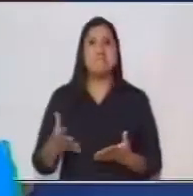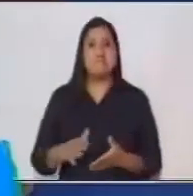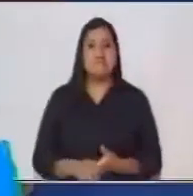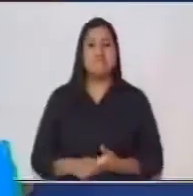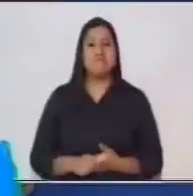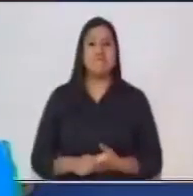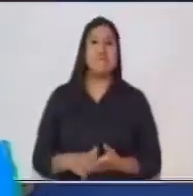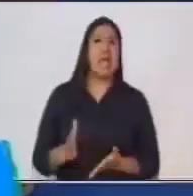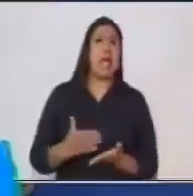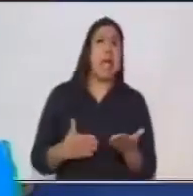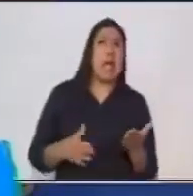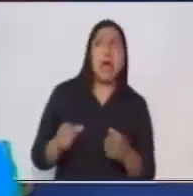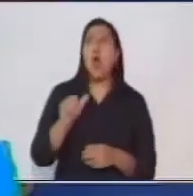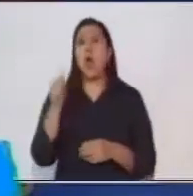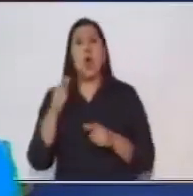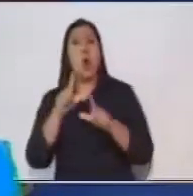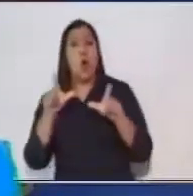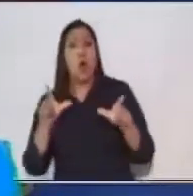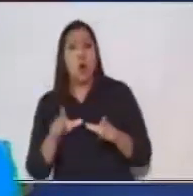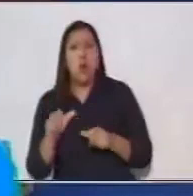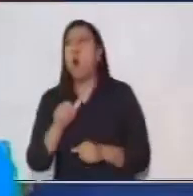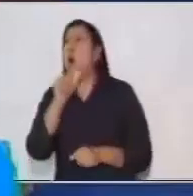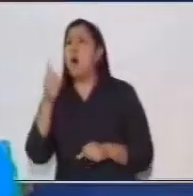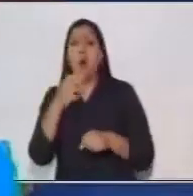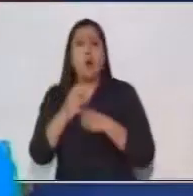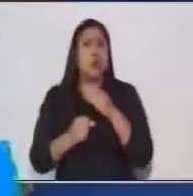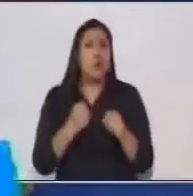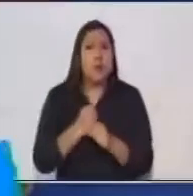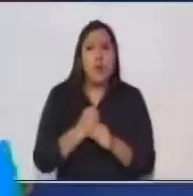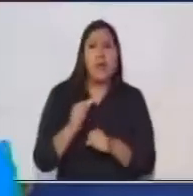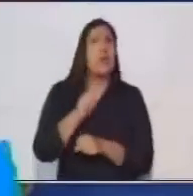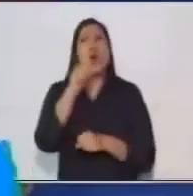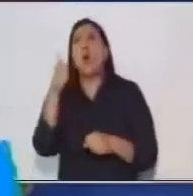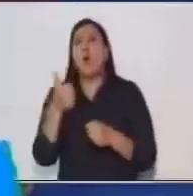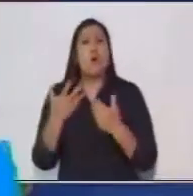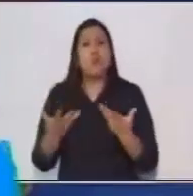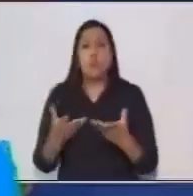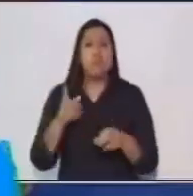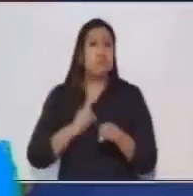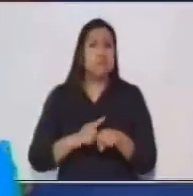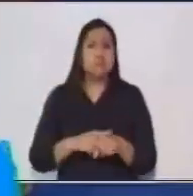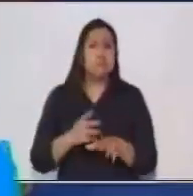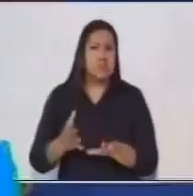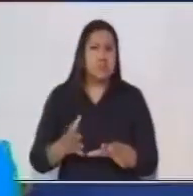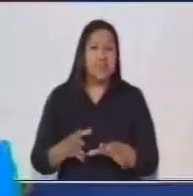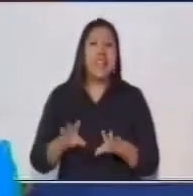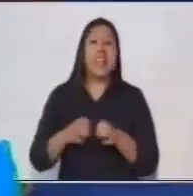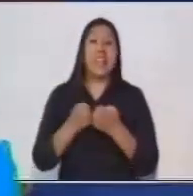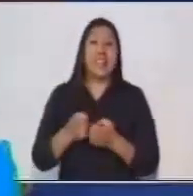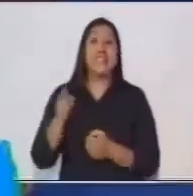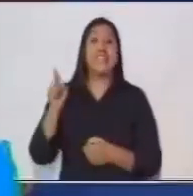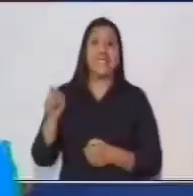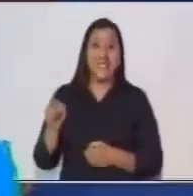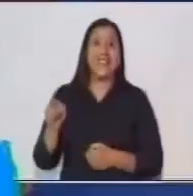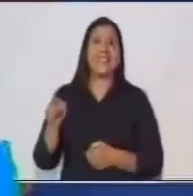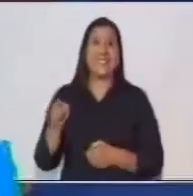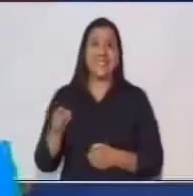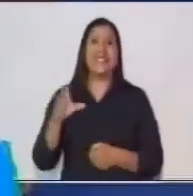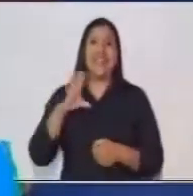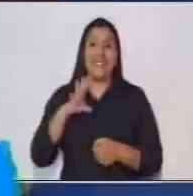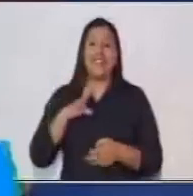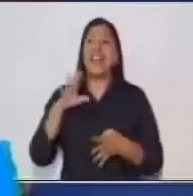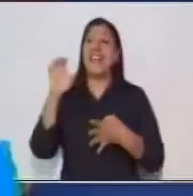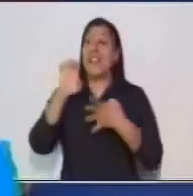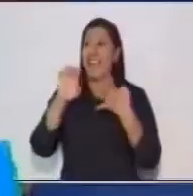en algún otro lugar, otro año, otro siglo, y entonces ahí se está cumpliendo los elementos